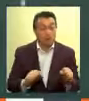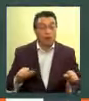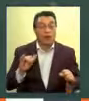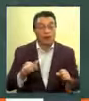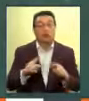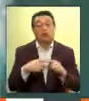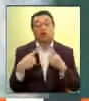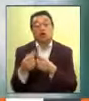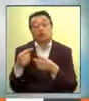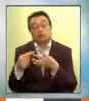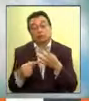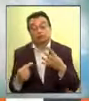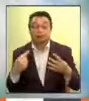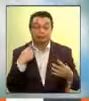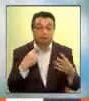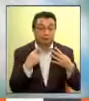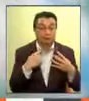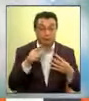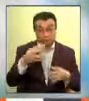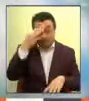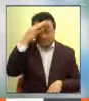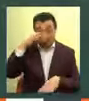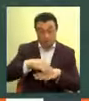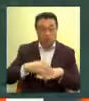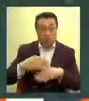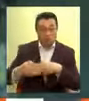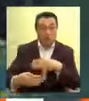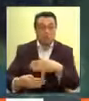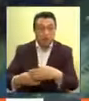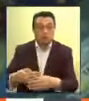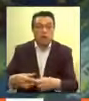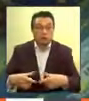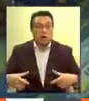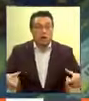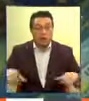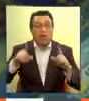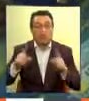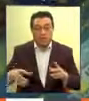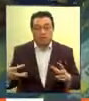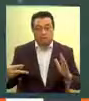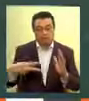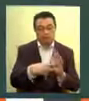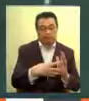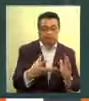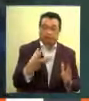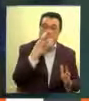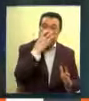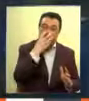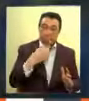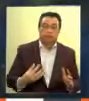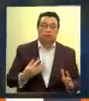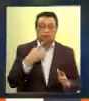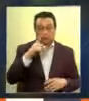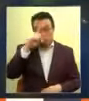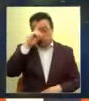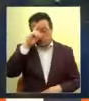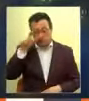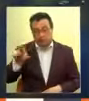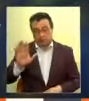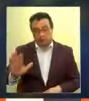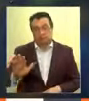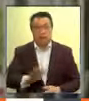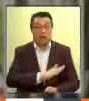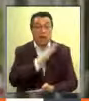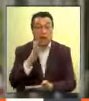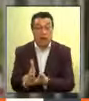generales. La enfermedad de Emiliano avanza con el tiempo, por eso debe usar respirador artificial y estará hospitalizado hasta que su